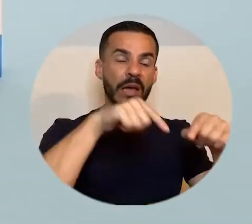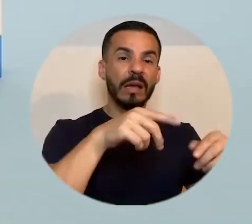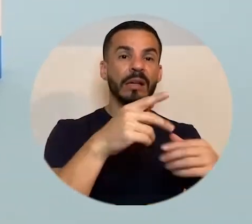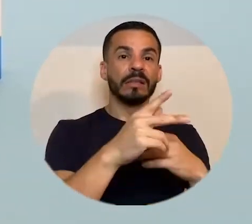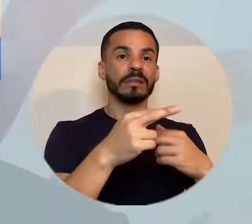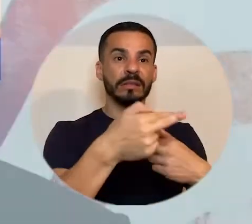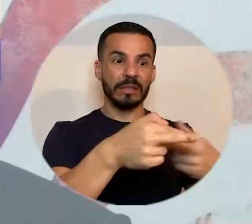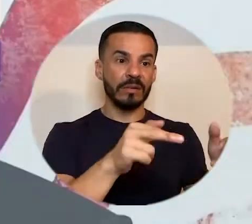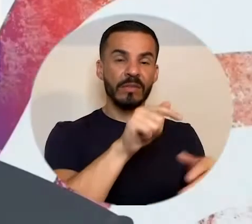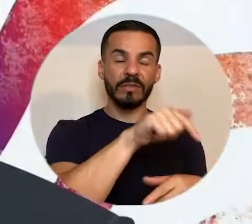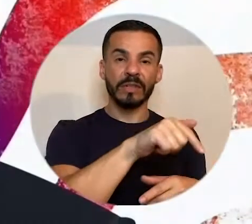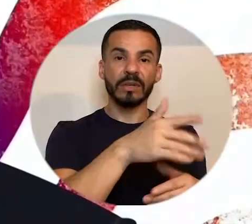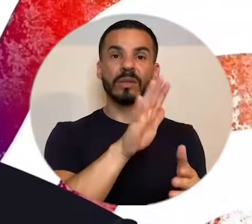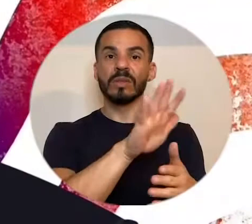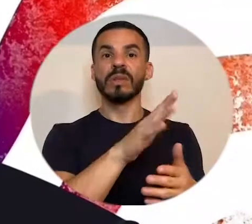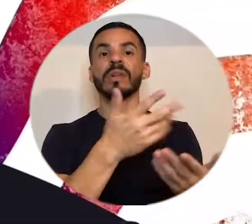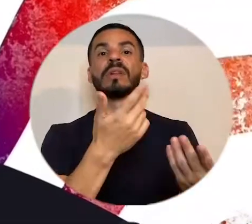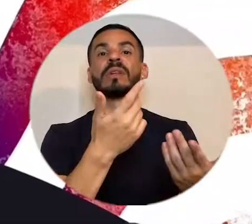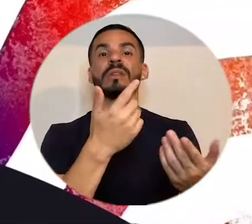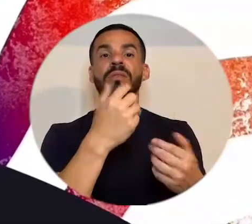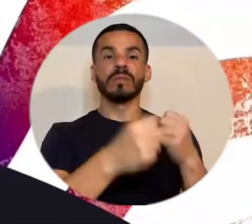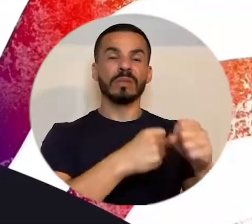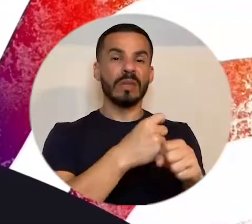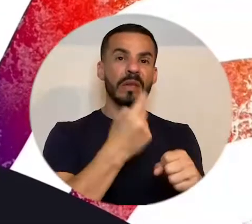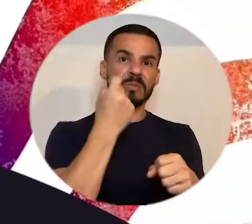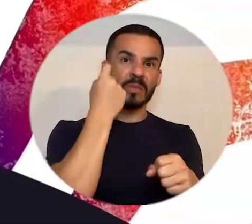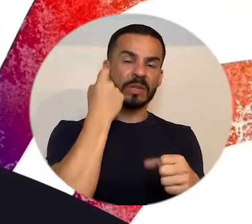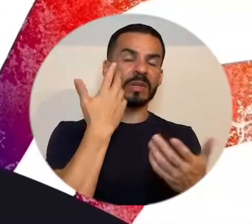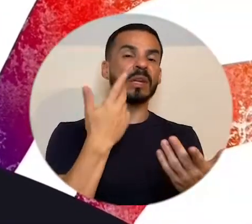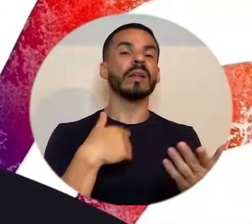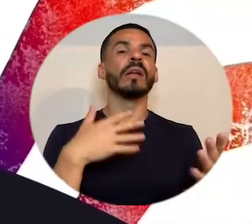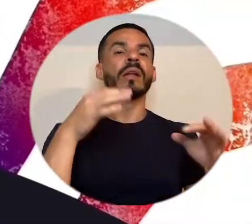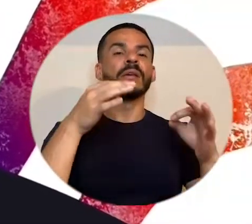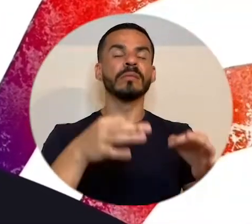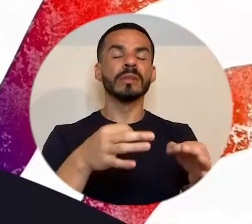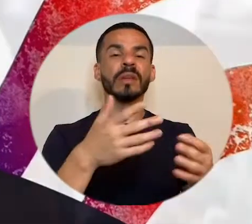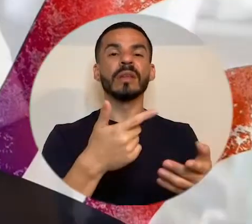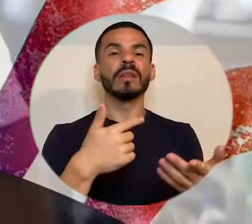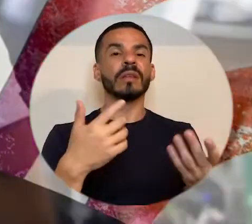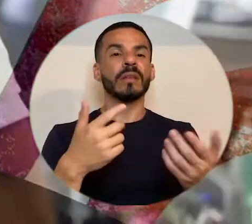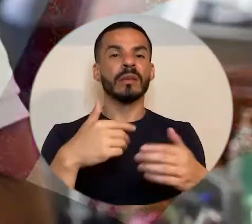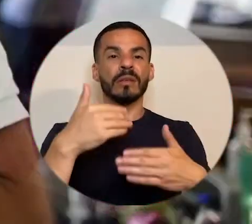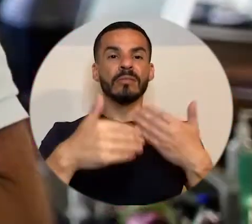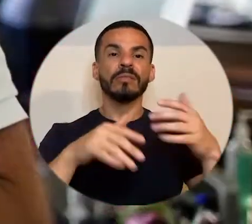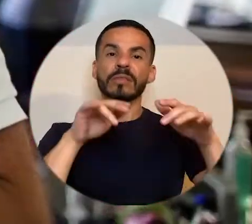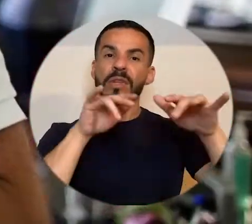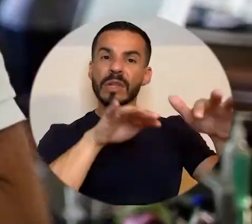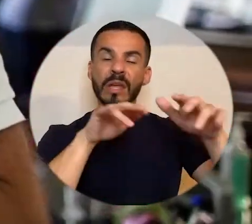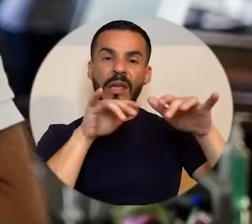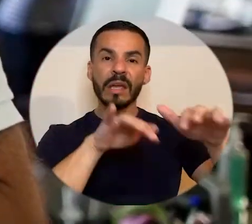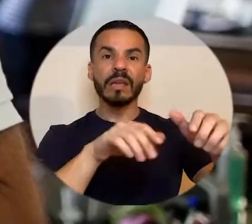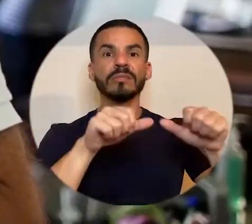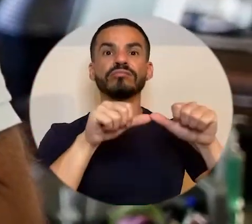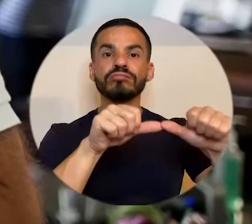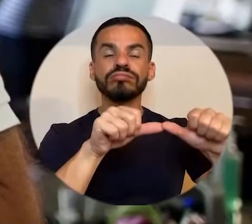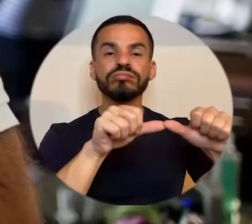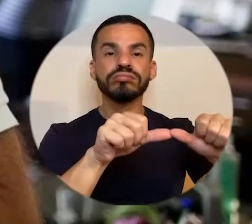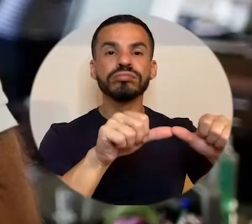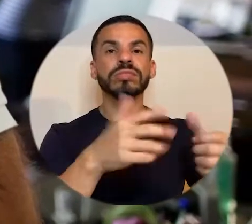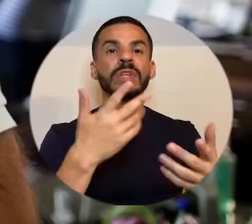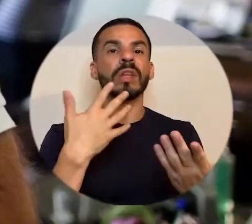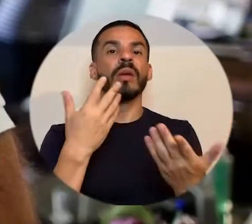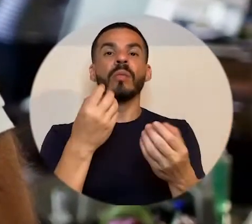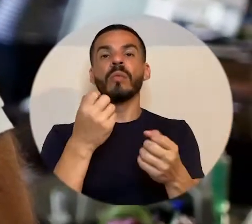estadounidenses hacia la región en sus décadas más recientes, que han continuado propiciando los éxodos